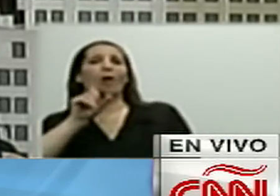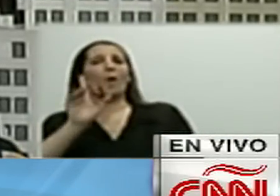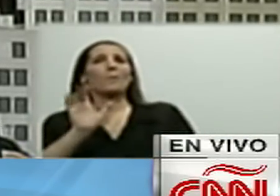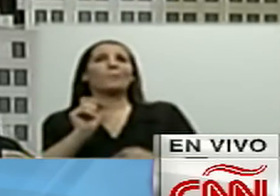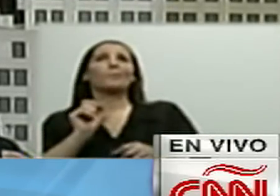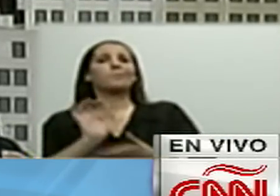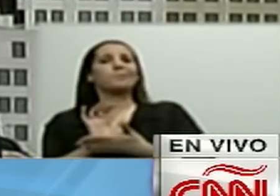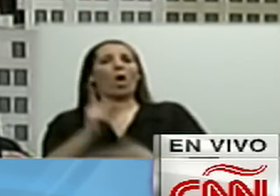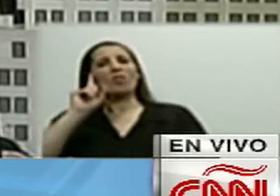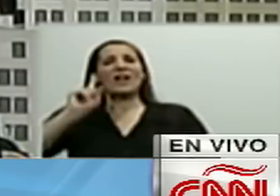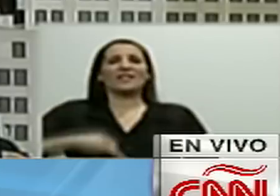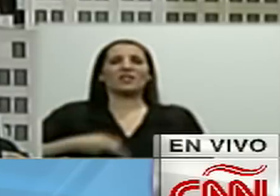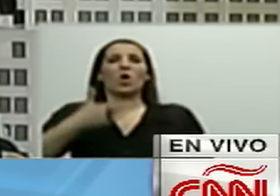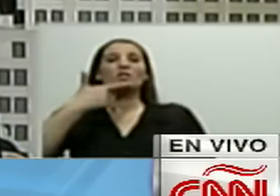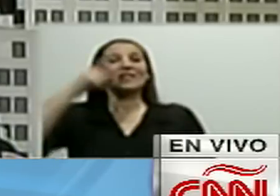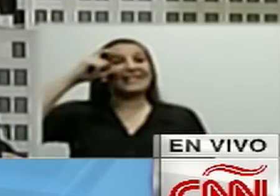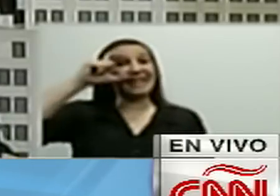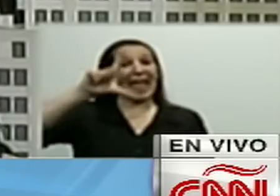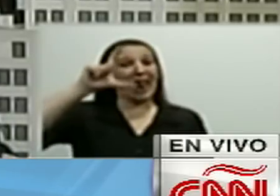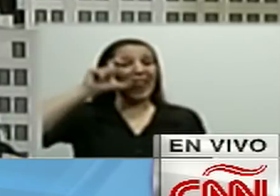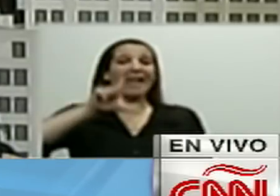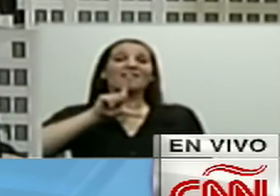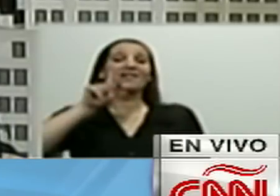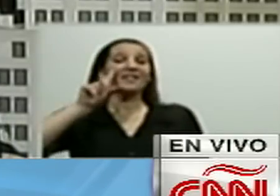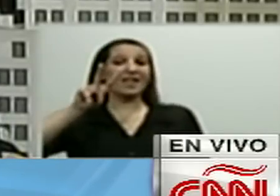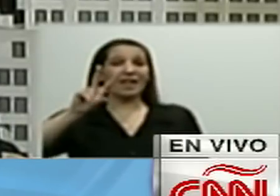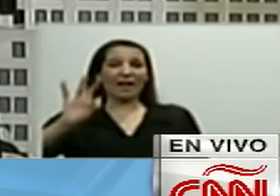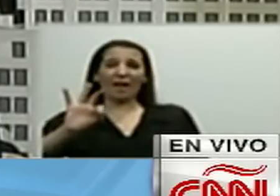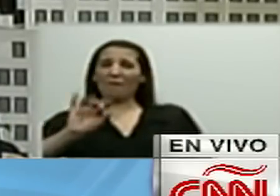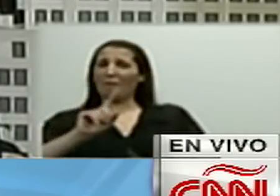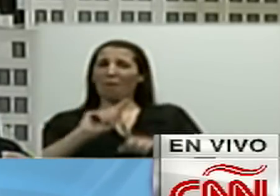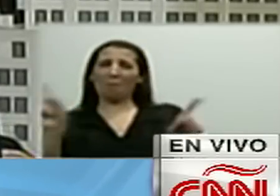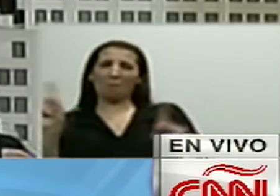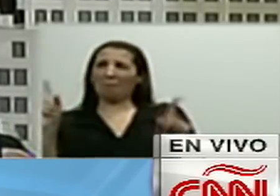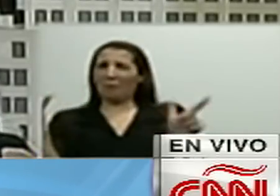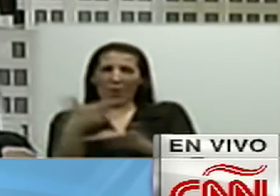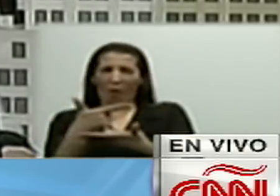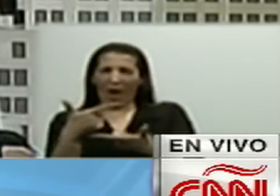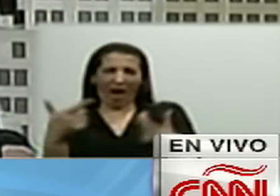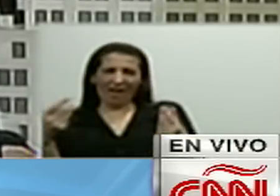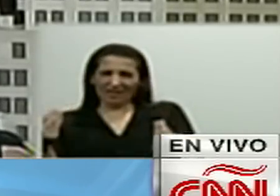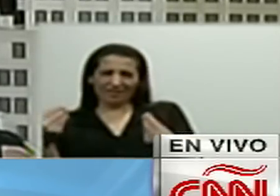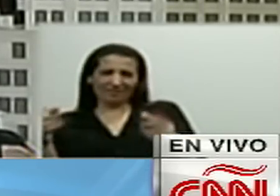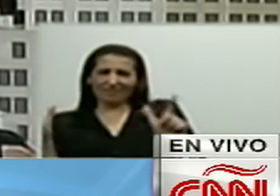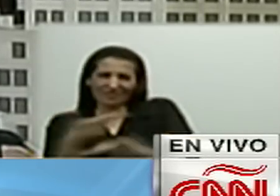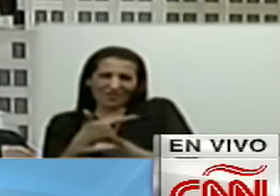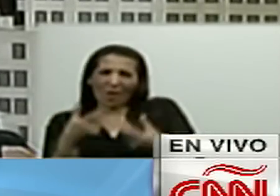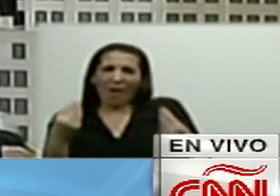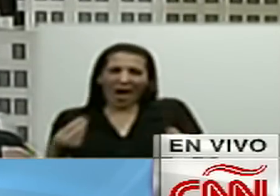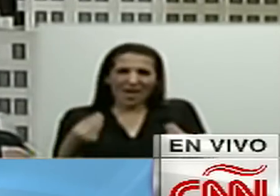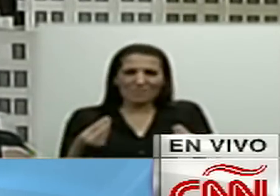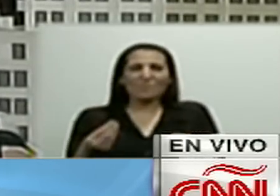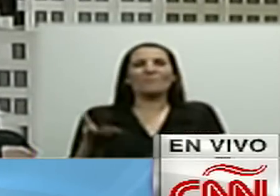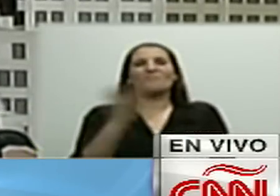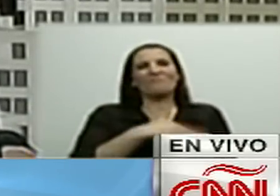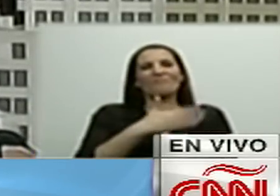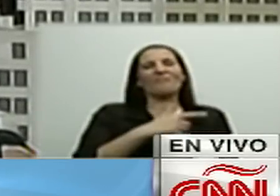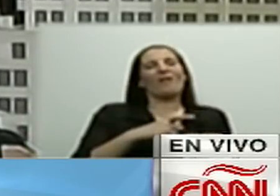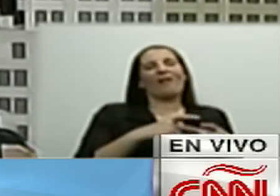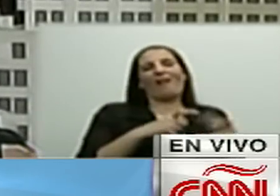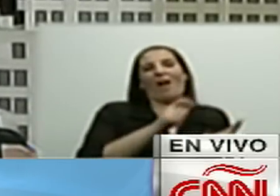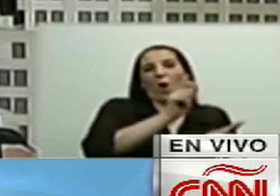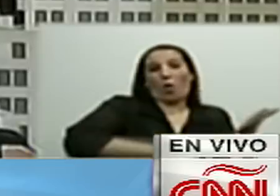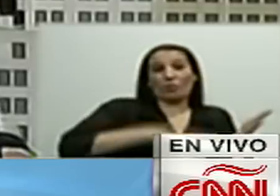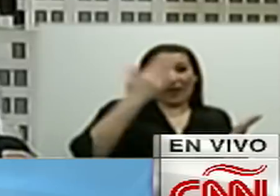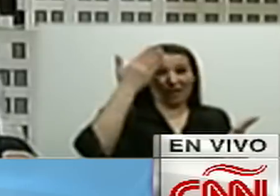causas de defol están enumeradas del 92,4 por de los bonos en el propio título en el propio